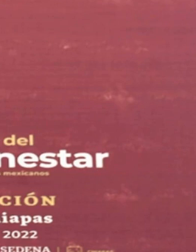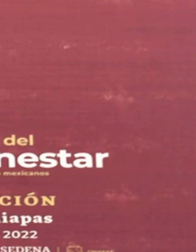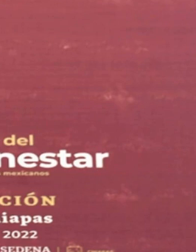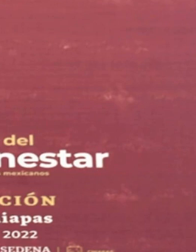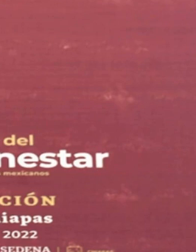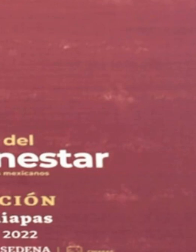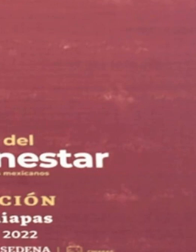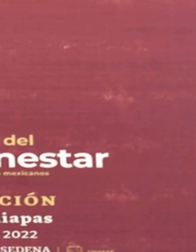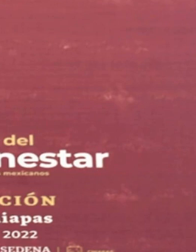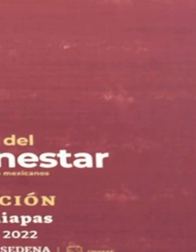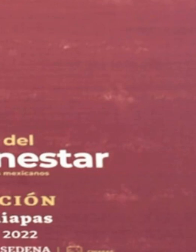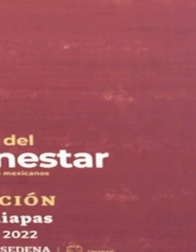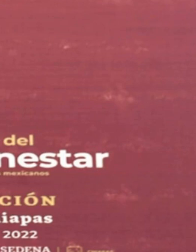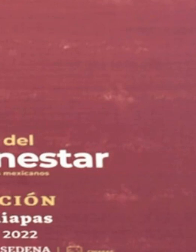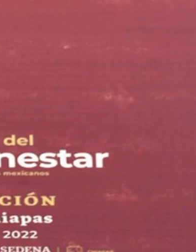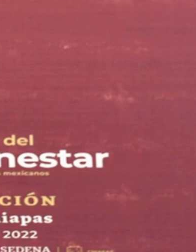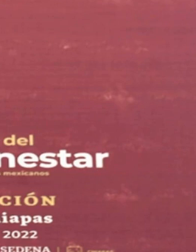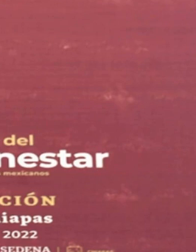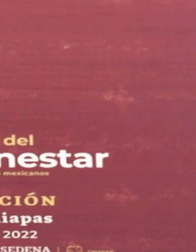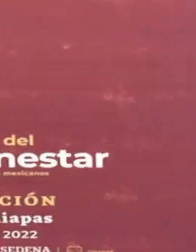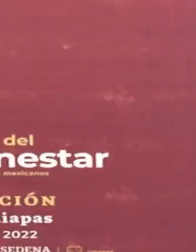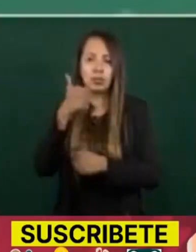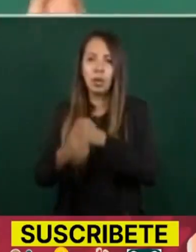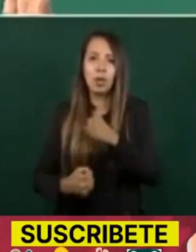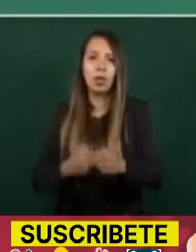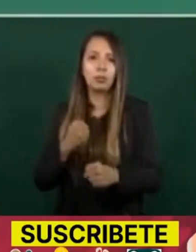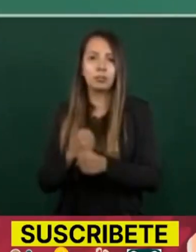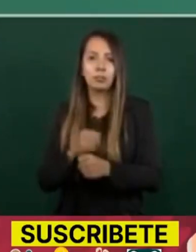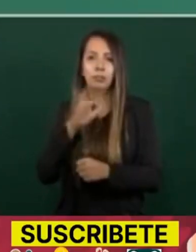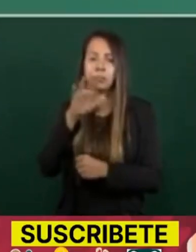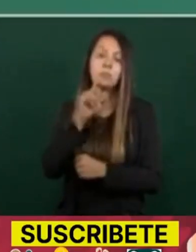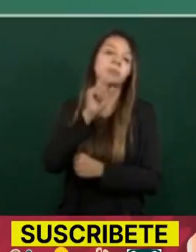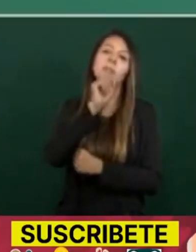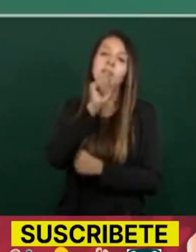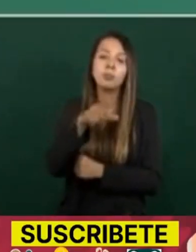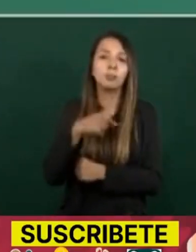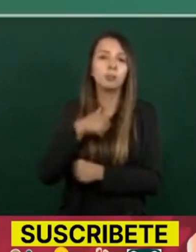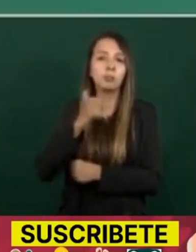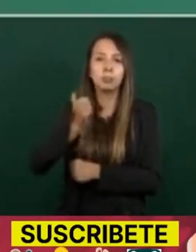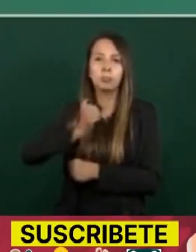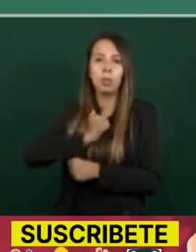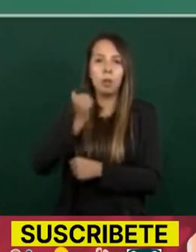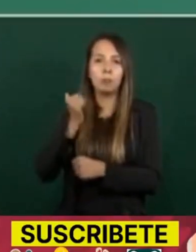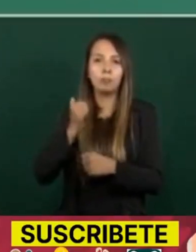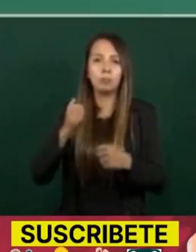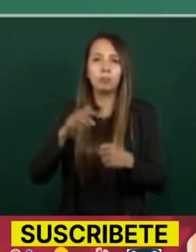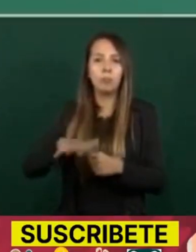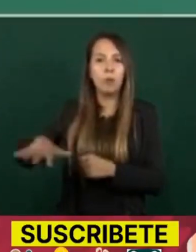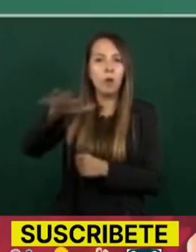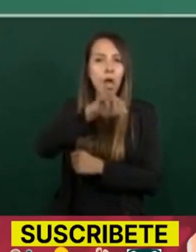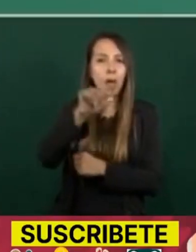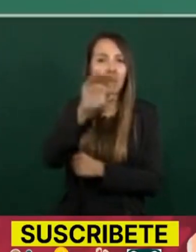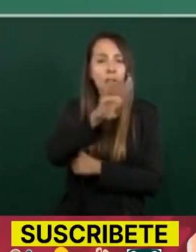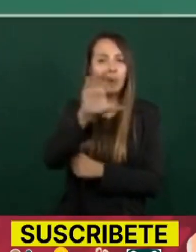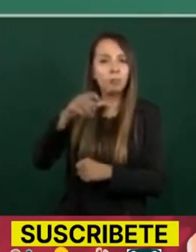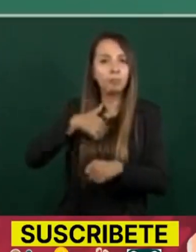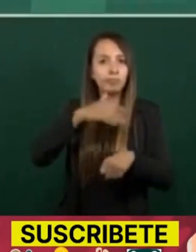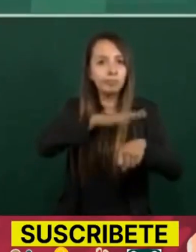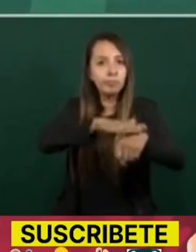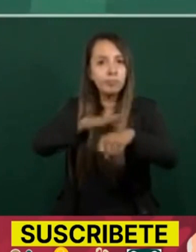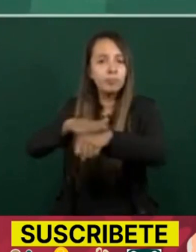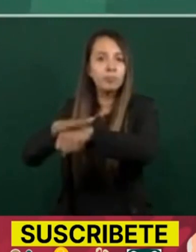mismo video. Veamos el video y regresamos. Aprovecho para decirle a la gente de Baja California